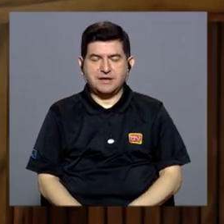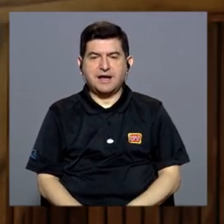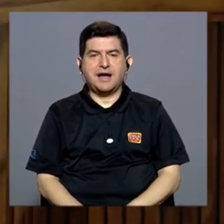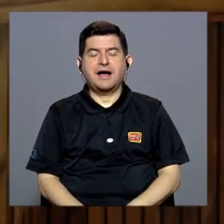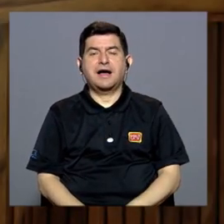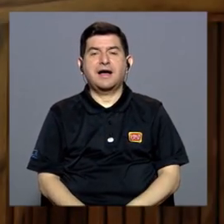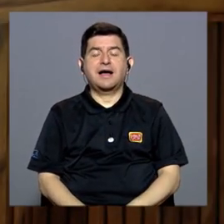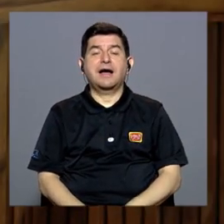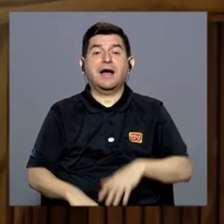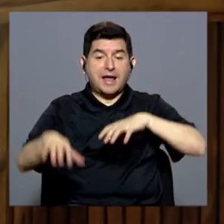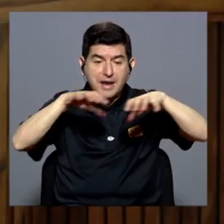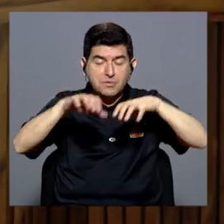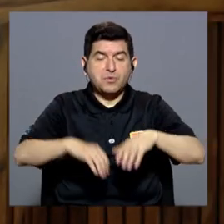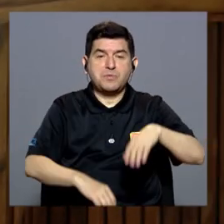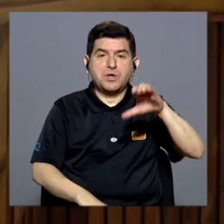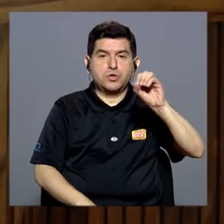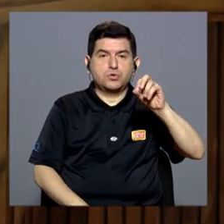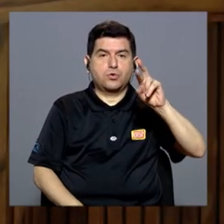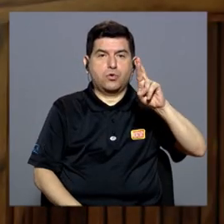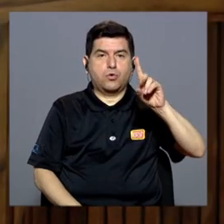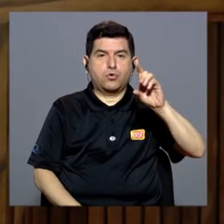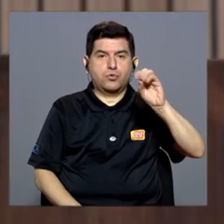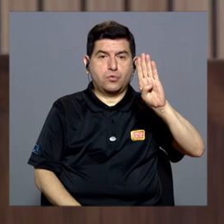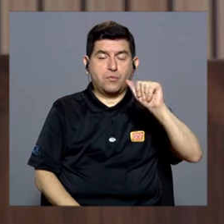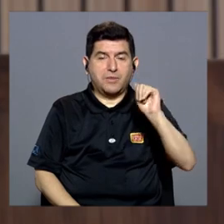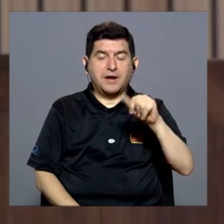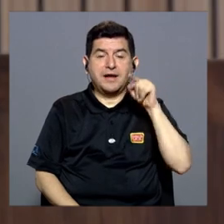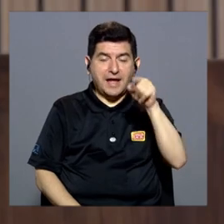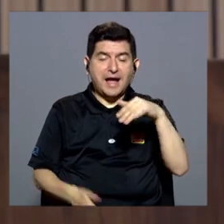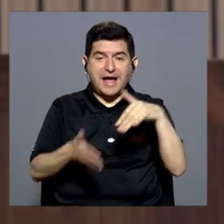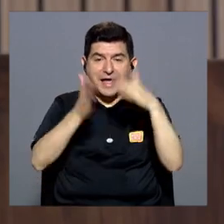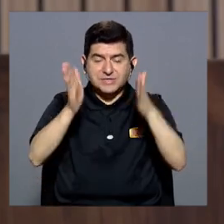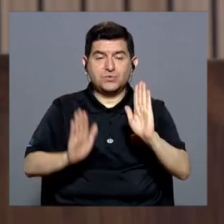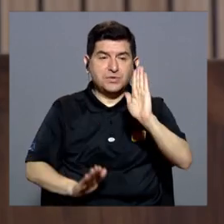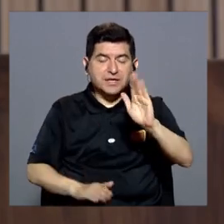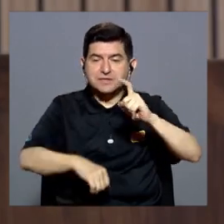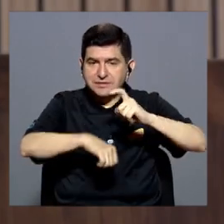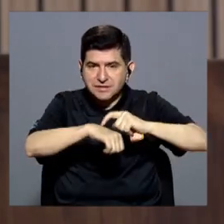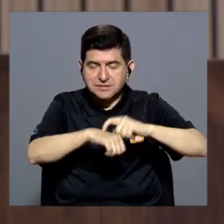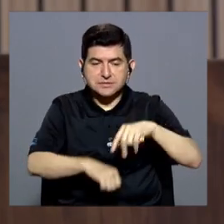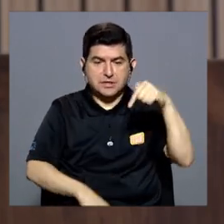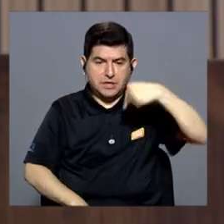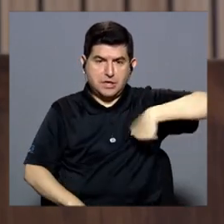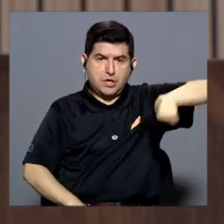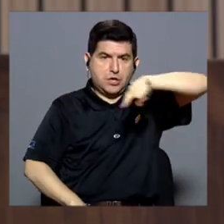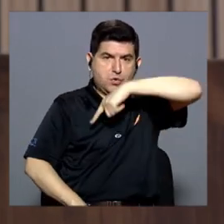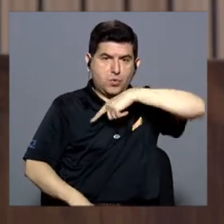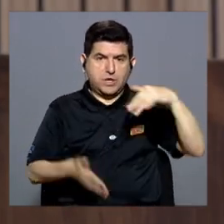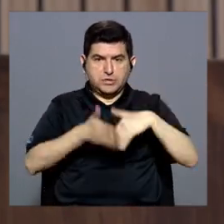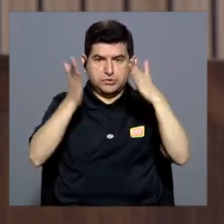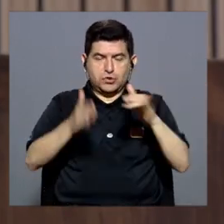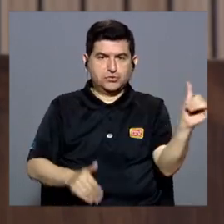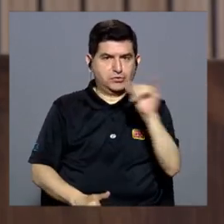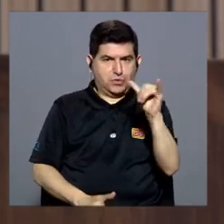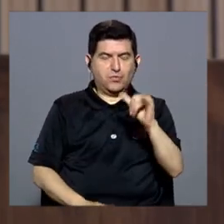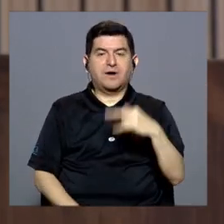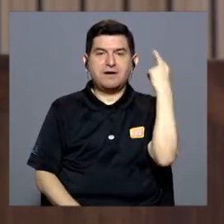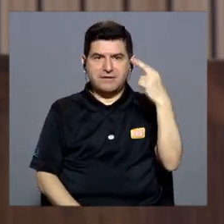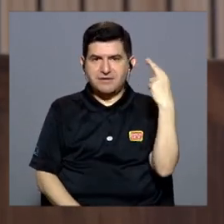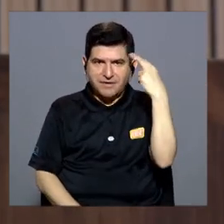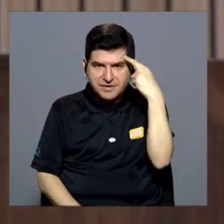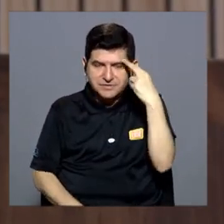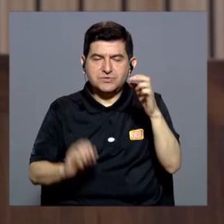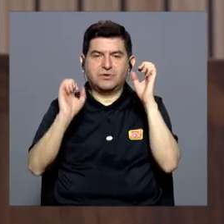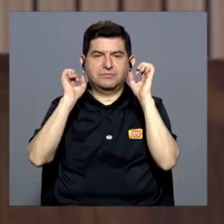Córdoba fueron los estudiantes de aquella época. Claro. Nuestros estudiantes siguen siendo así y yo creo que eso es producto de